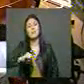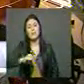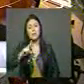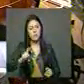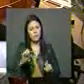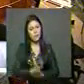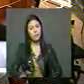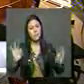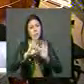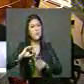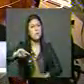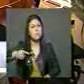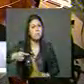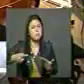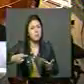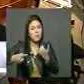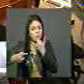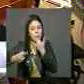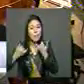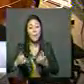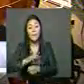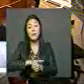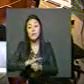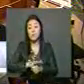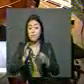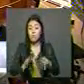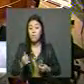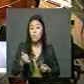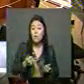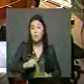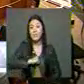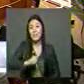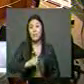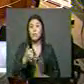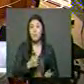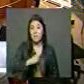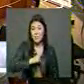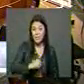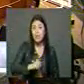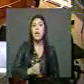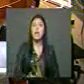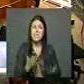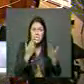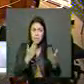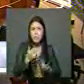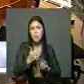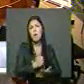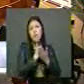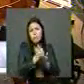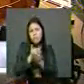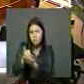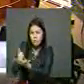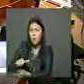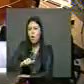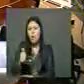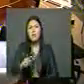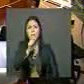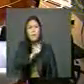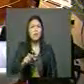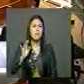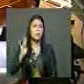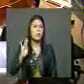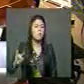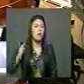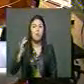que, primero, en este momento no se ha determinado si existe un derecho en favor de ciertas minorías a contraer matrimonio por